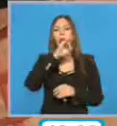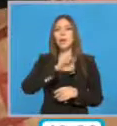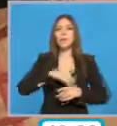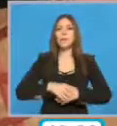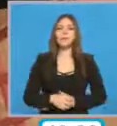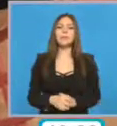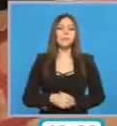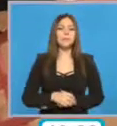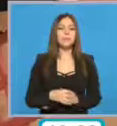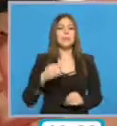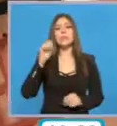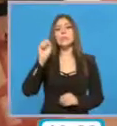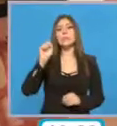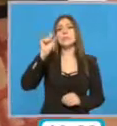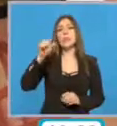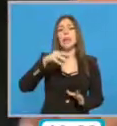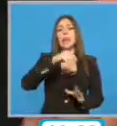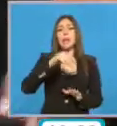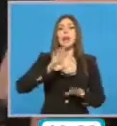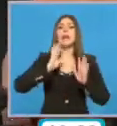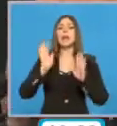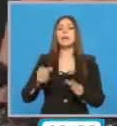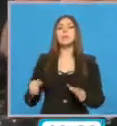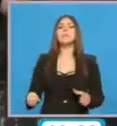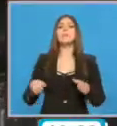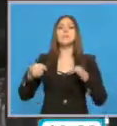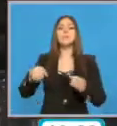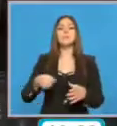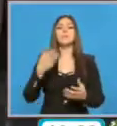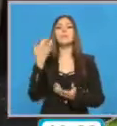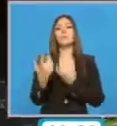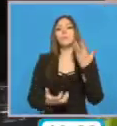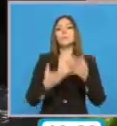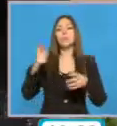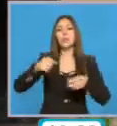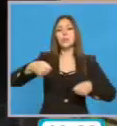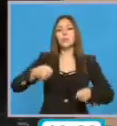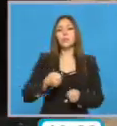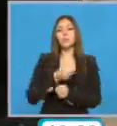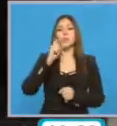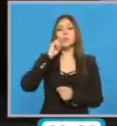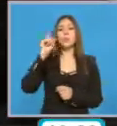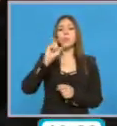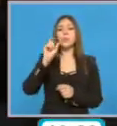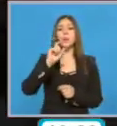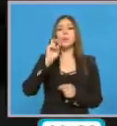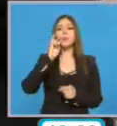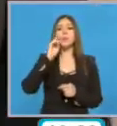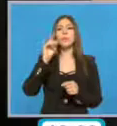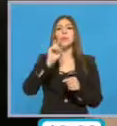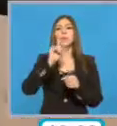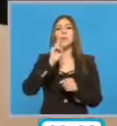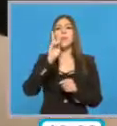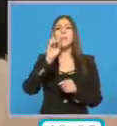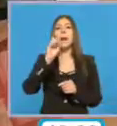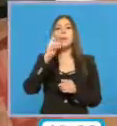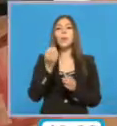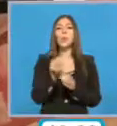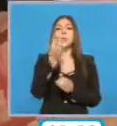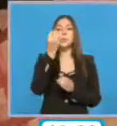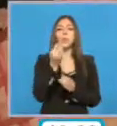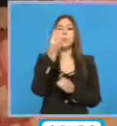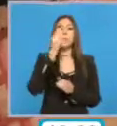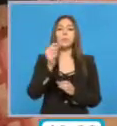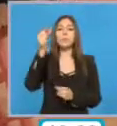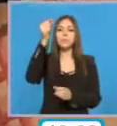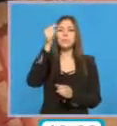más, Y chef? sal de grano. Lo vamos a poner a cocinar cuando suelte el hervor su olla express, aproximadamente unos 30 minutos. Ah, bueno, ¿Ok? cuando se le pone la